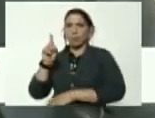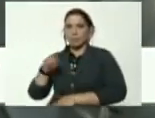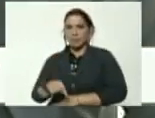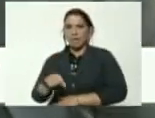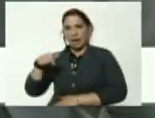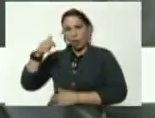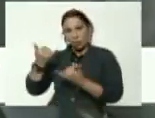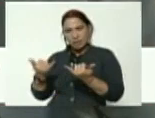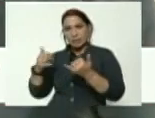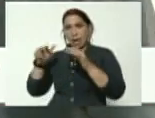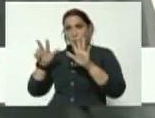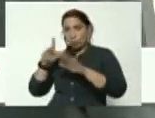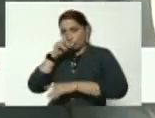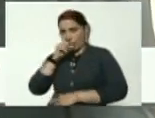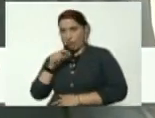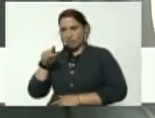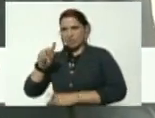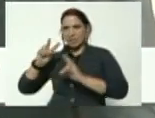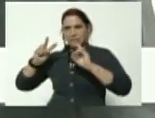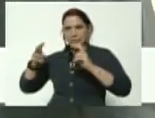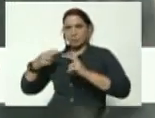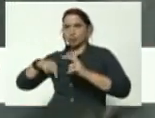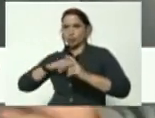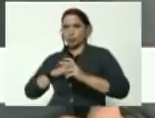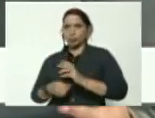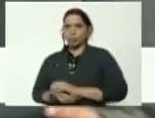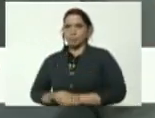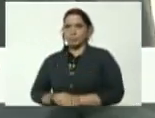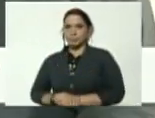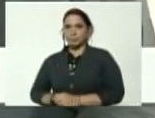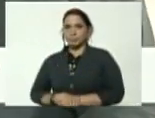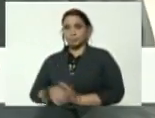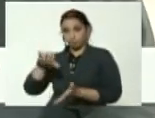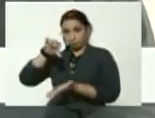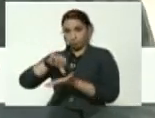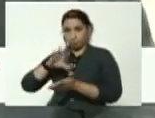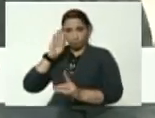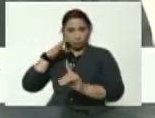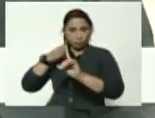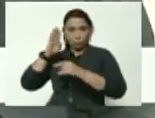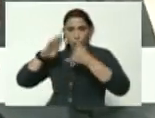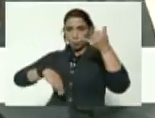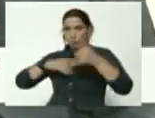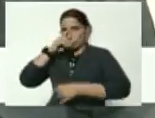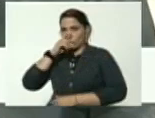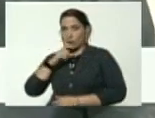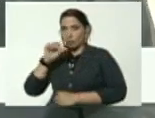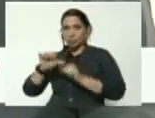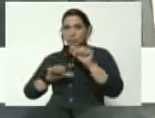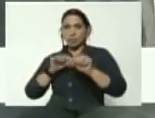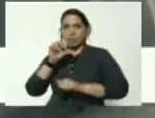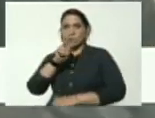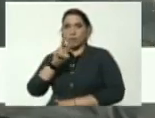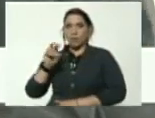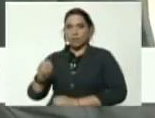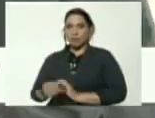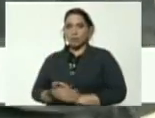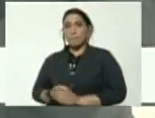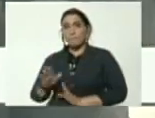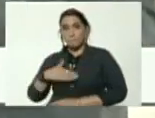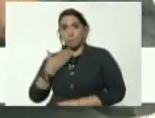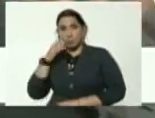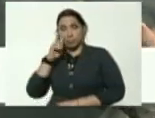Ahora bien, este contexto en el que estamos situados tiene que ver con los últimos años del siglo XX. Podemos ver